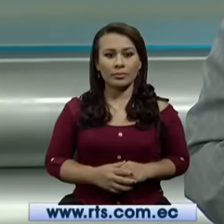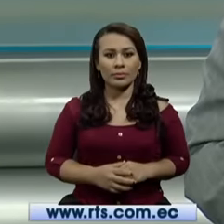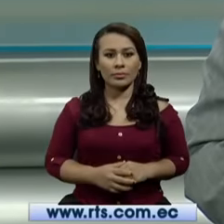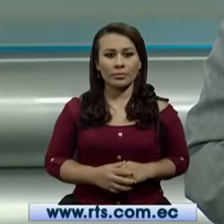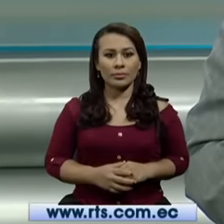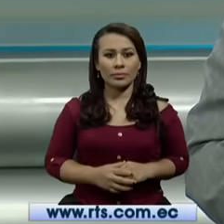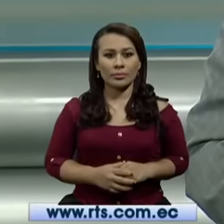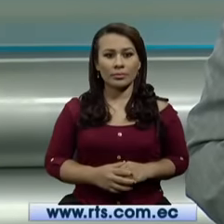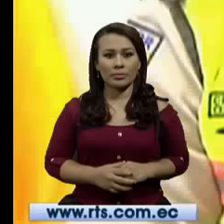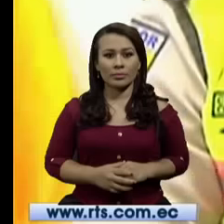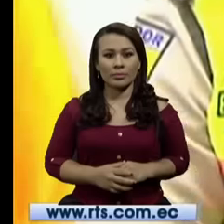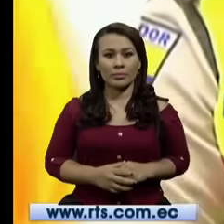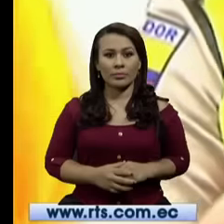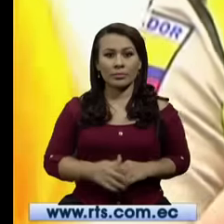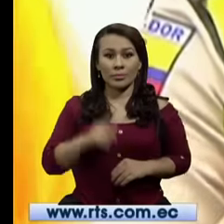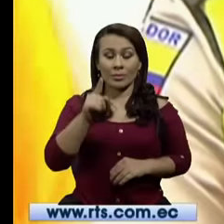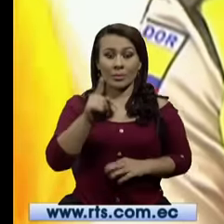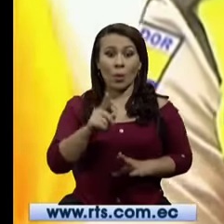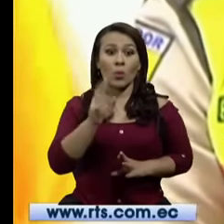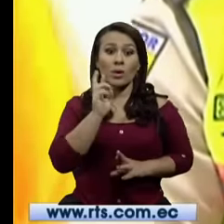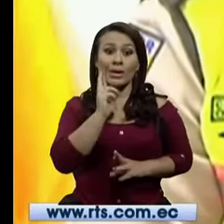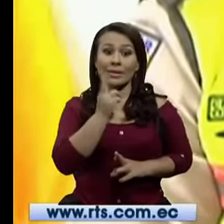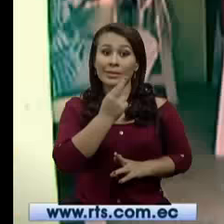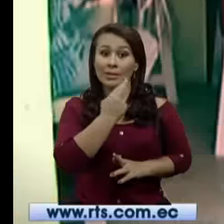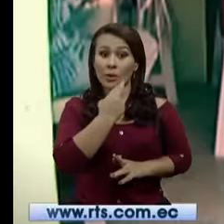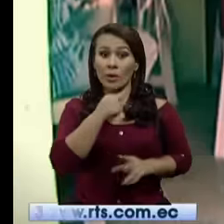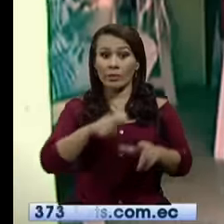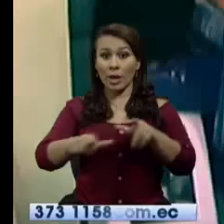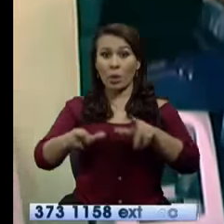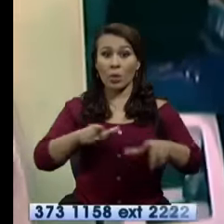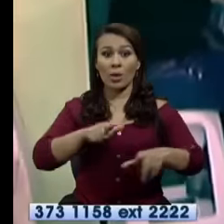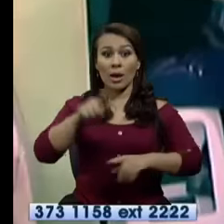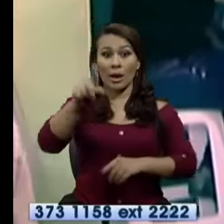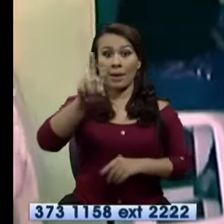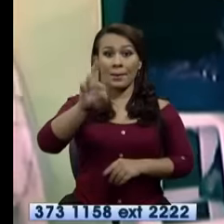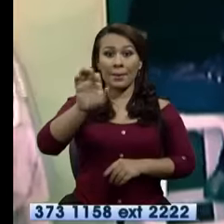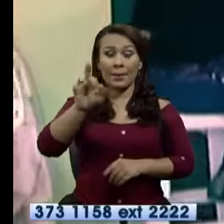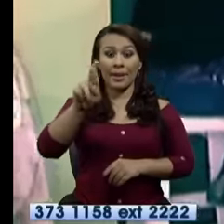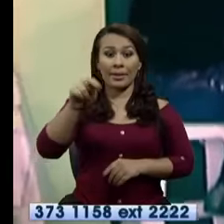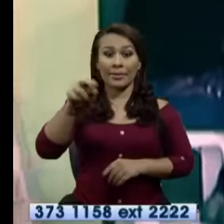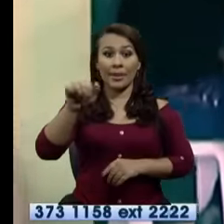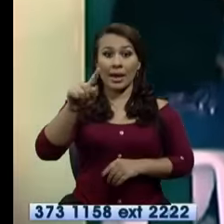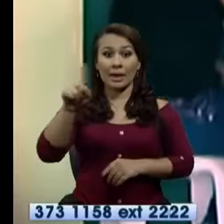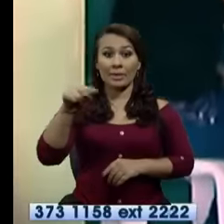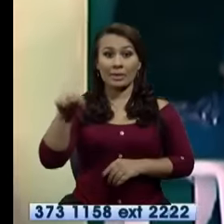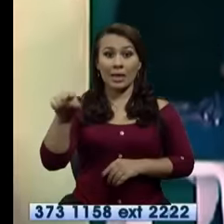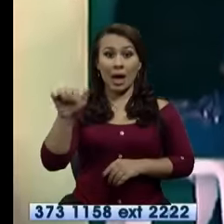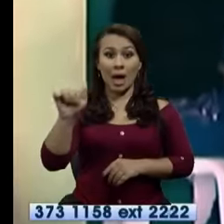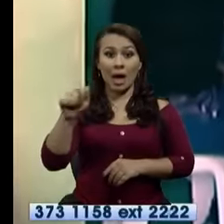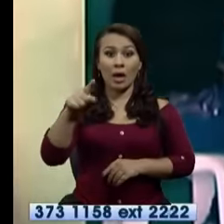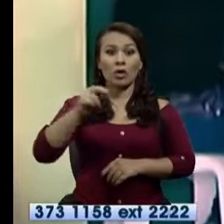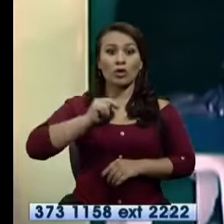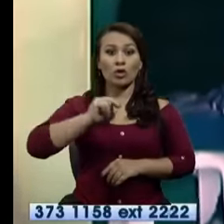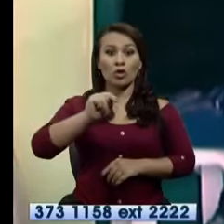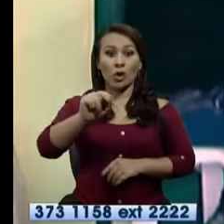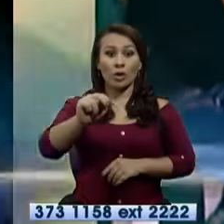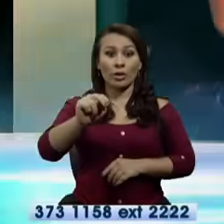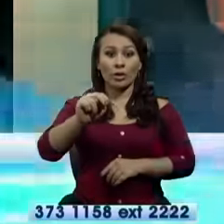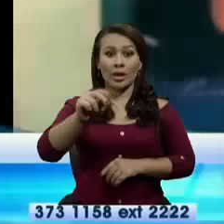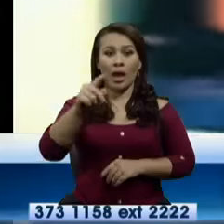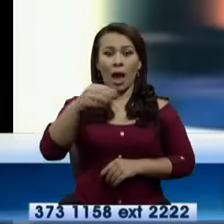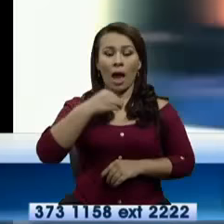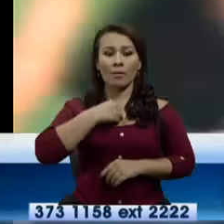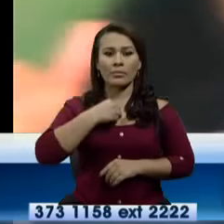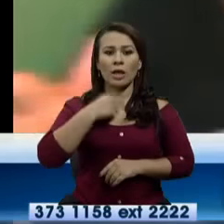arran este comedor ubicado en la ciudad de la vernaza Norte ha sido dos veces visitado por los delincuentes relata su